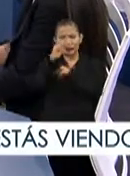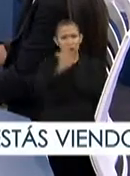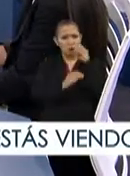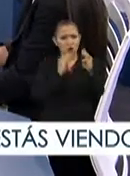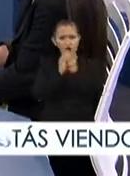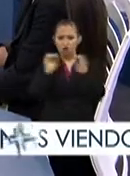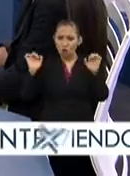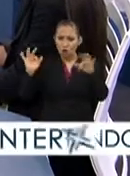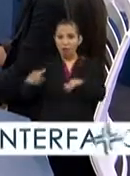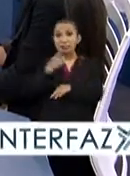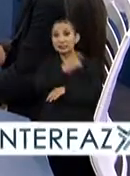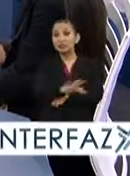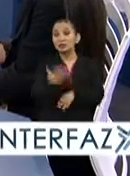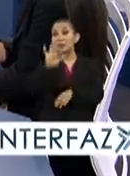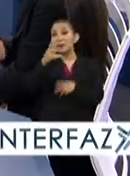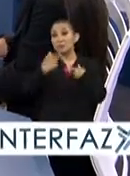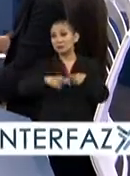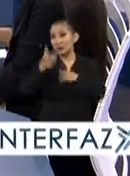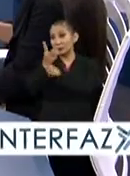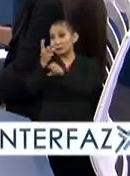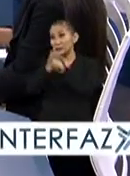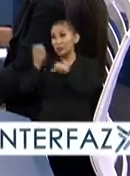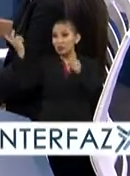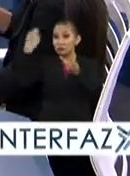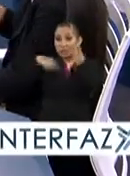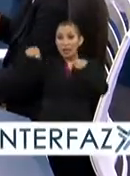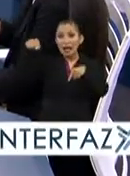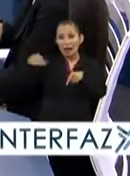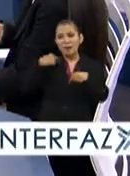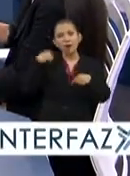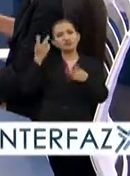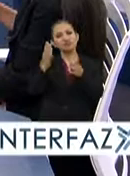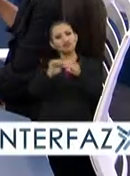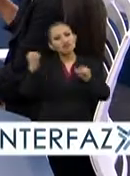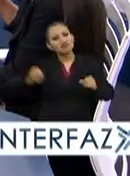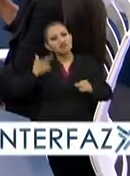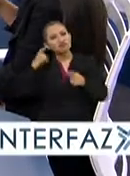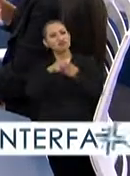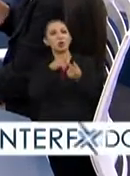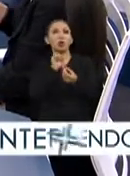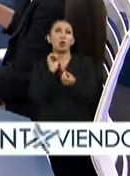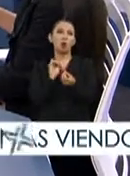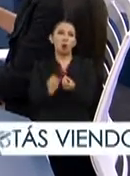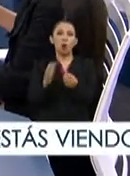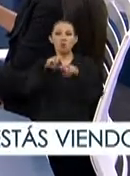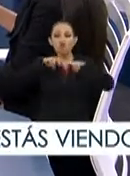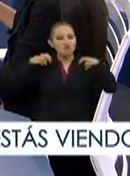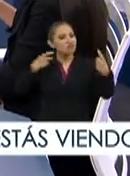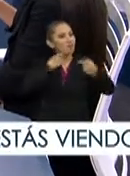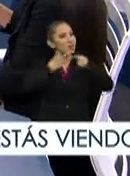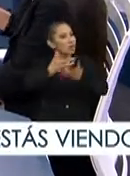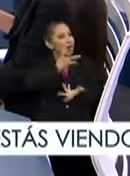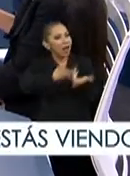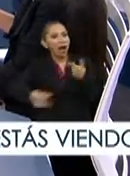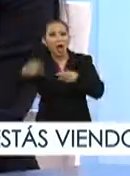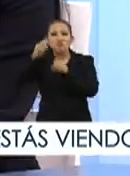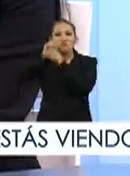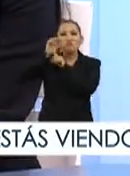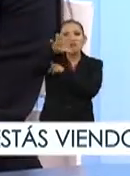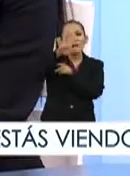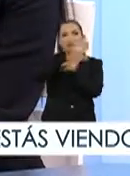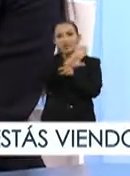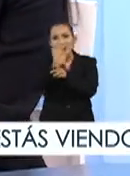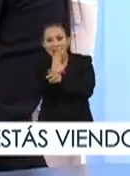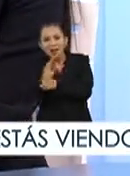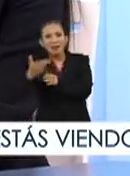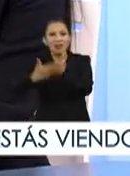partes del mundo. Tenemos más de 150 invitados que van a estar ofreciendo pláticas, participando en mesas redondas, va a haber proyecciones de cine,